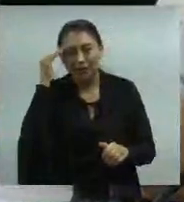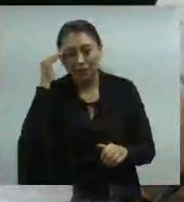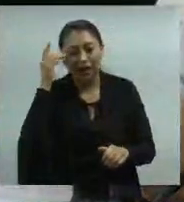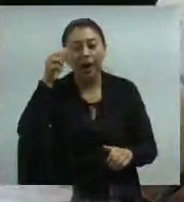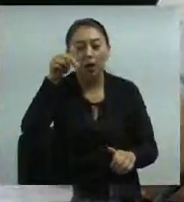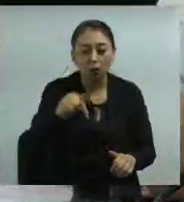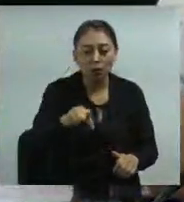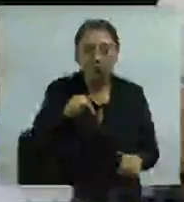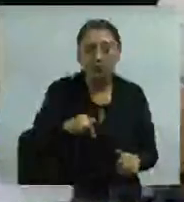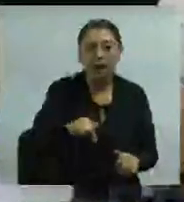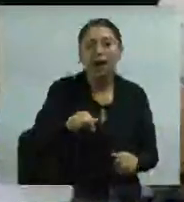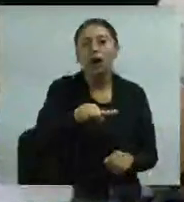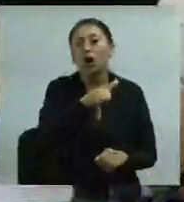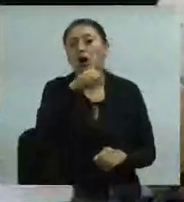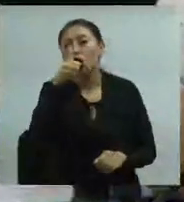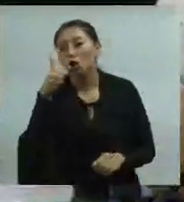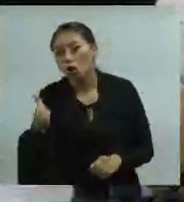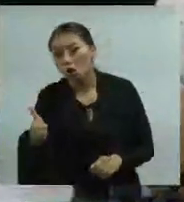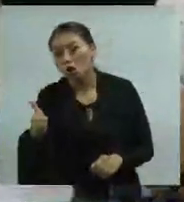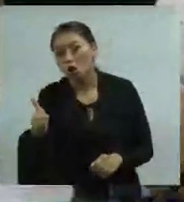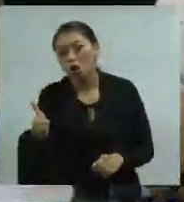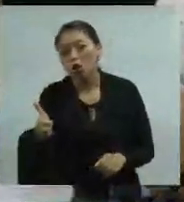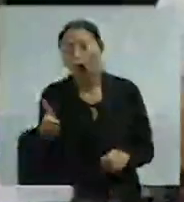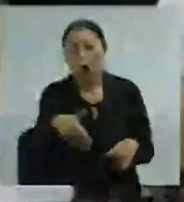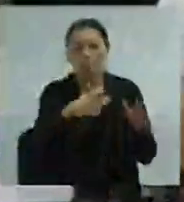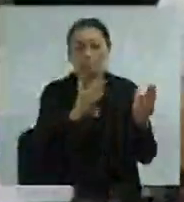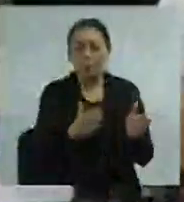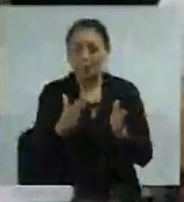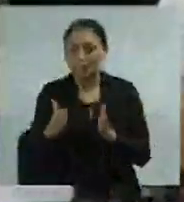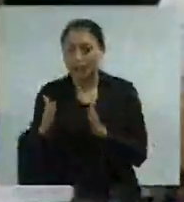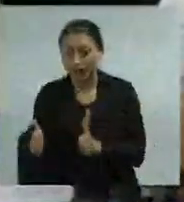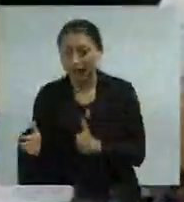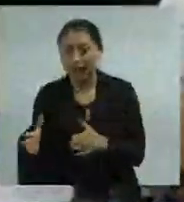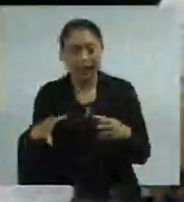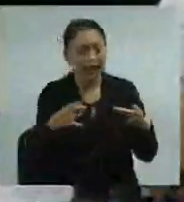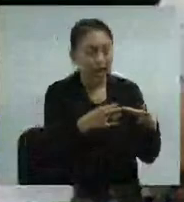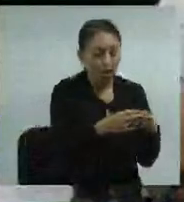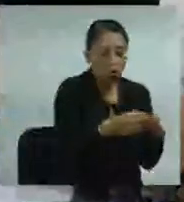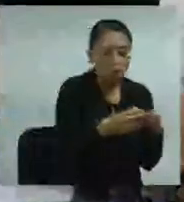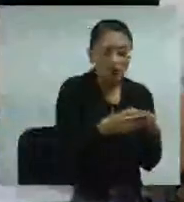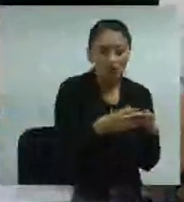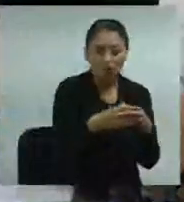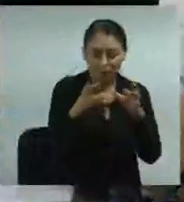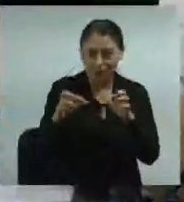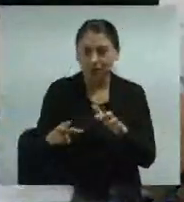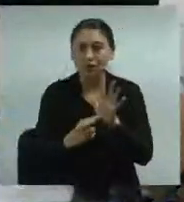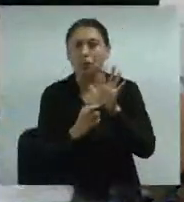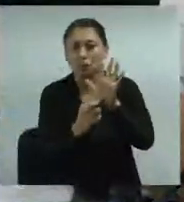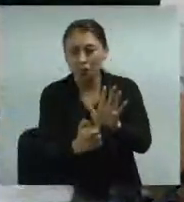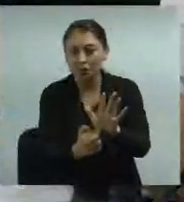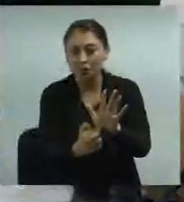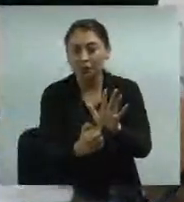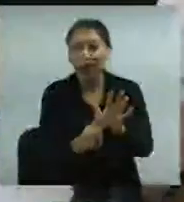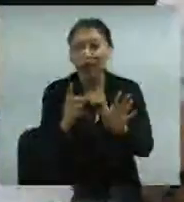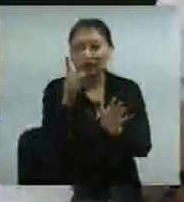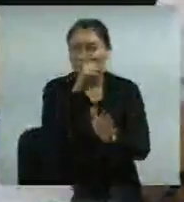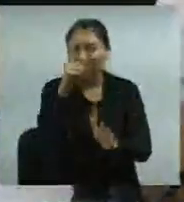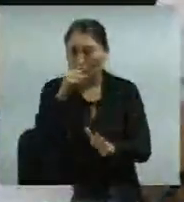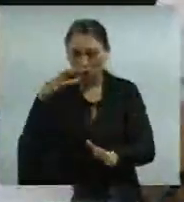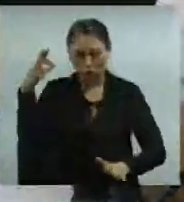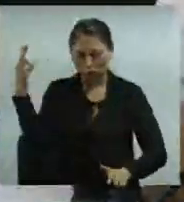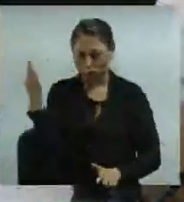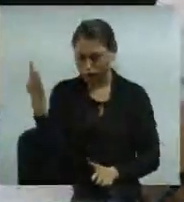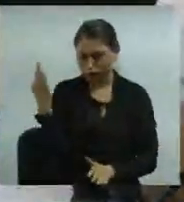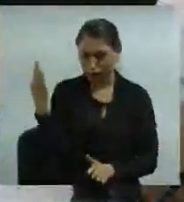momento o hay que generar condiciones para que esa comisión de postulación pueda hacer un trabajo eficiente. Creo que